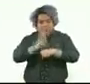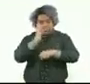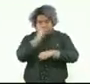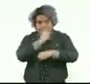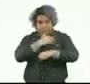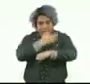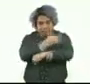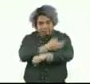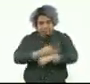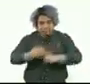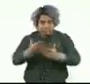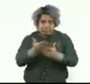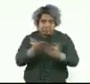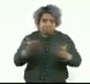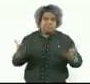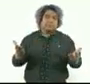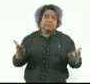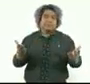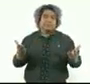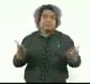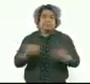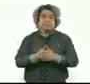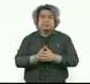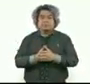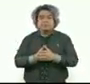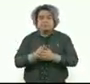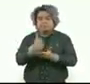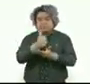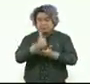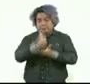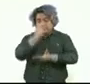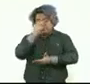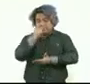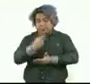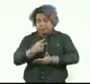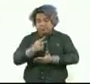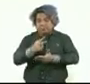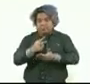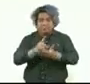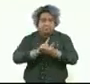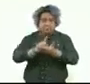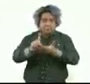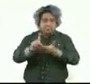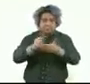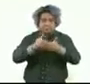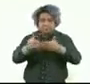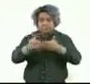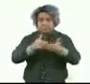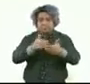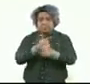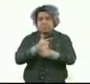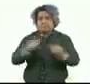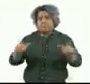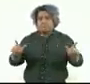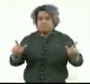todos un excelente día. Ciudad de México. Ciudad innovadora y de derechos.